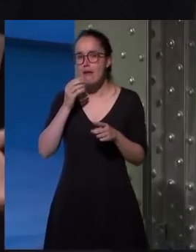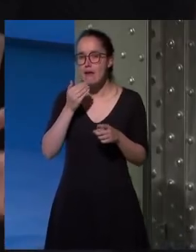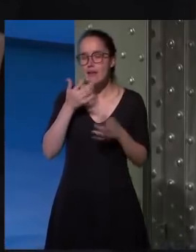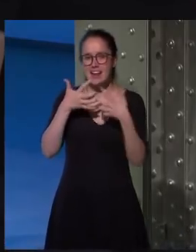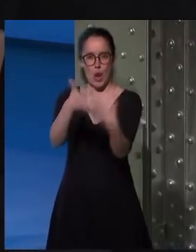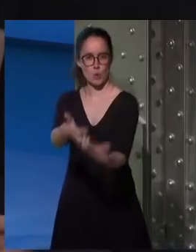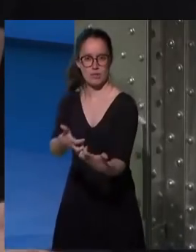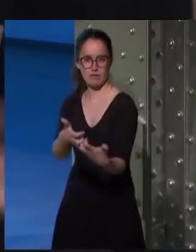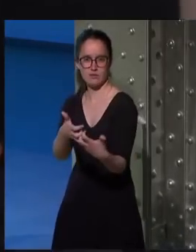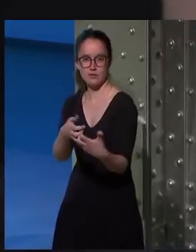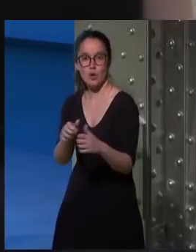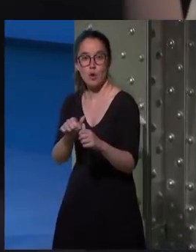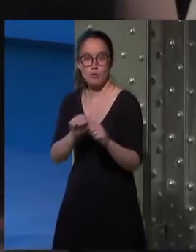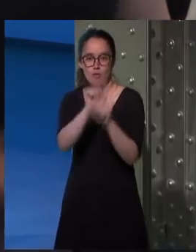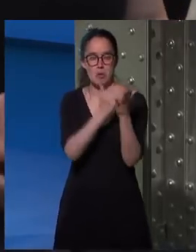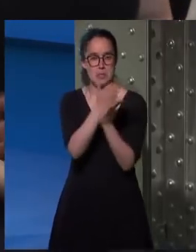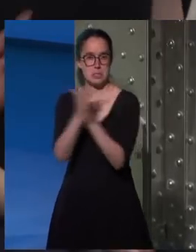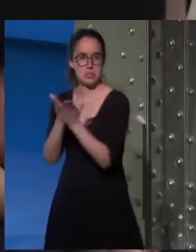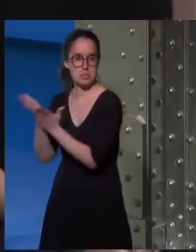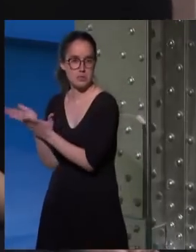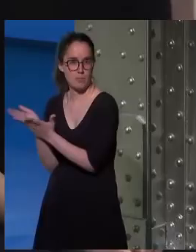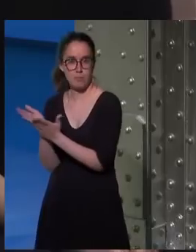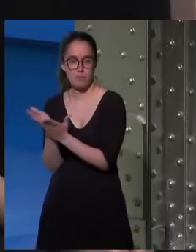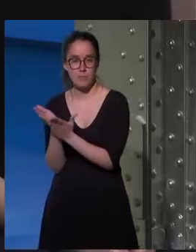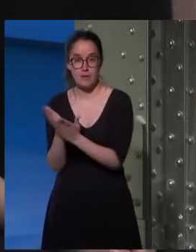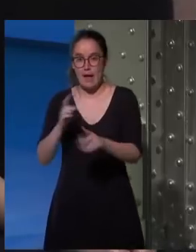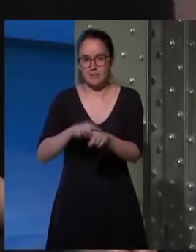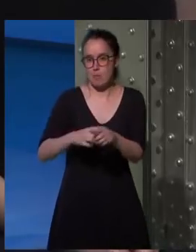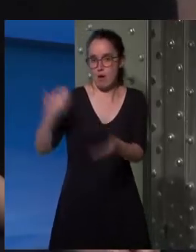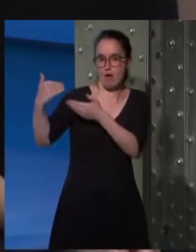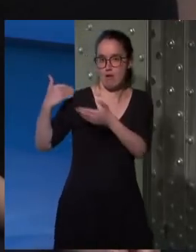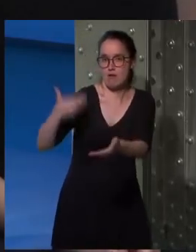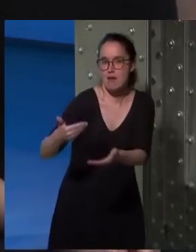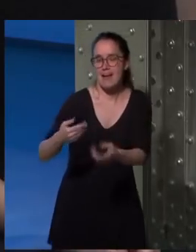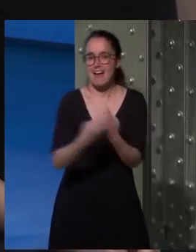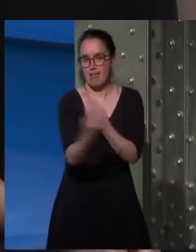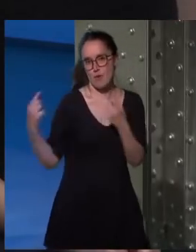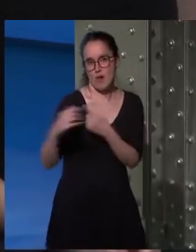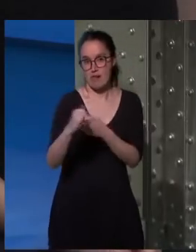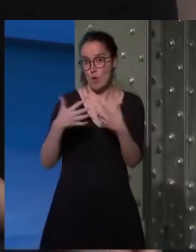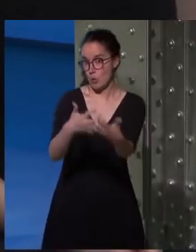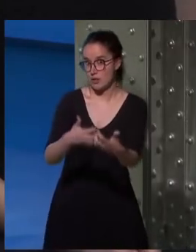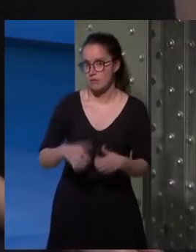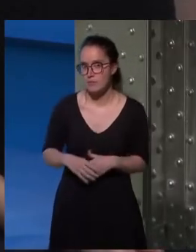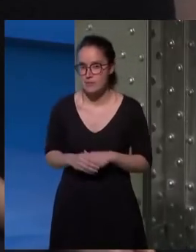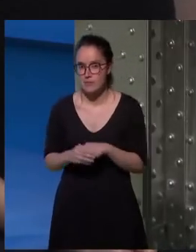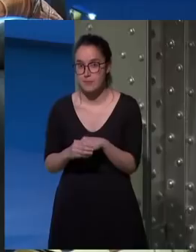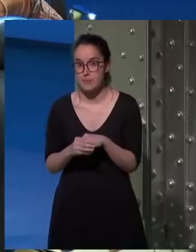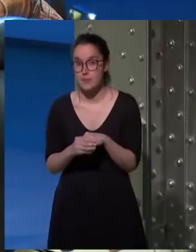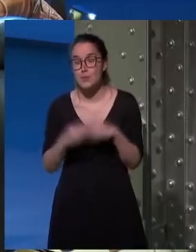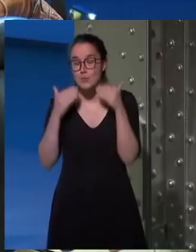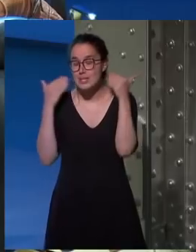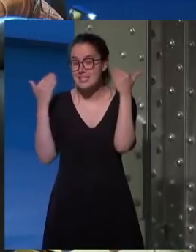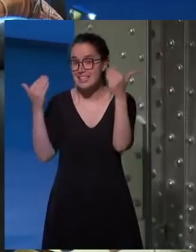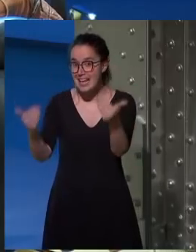la lucha que de una forma u otra, en espacio temporal diferentes, pues han llevado todas y cada una de ellas. Pues nada,